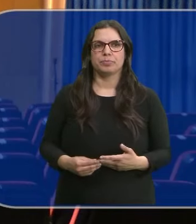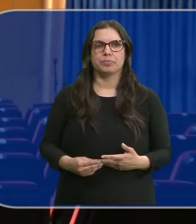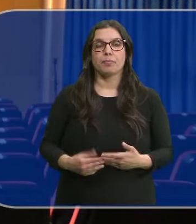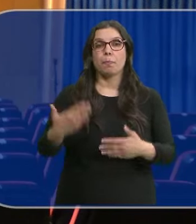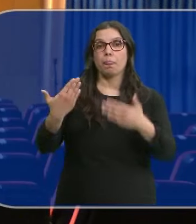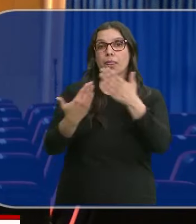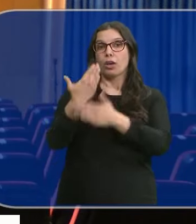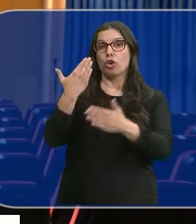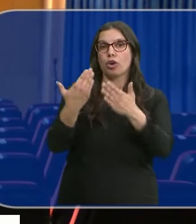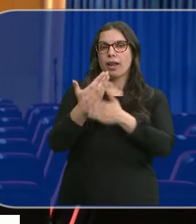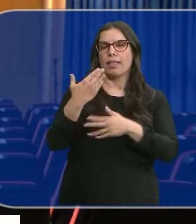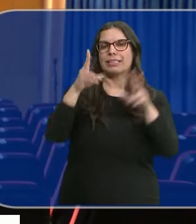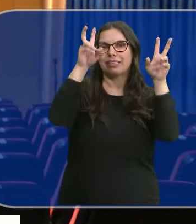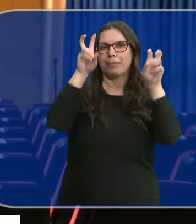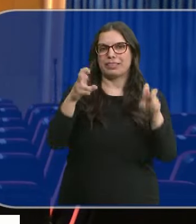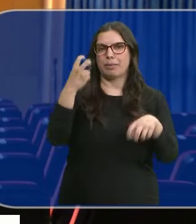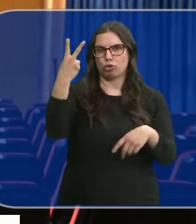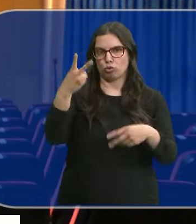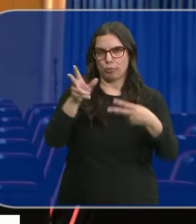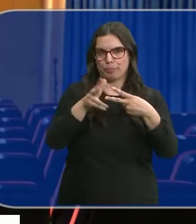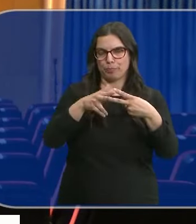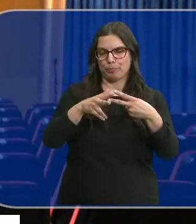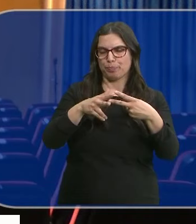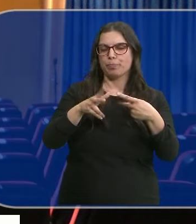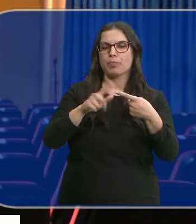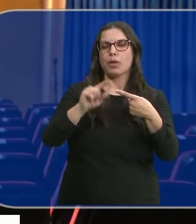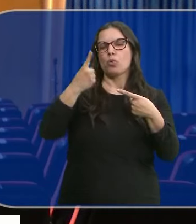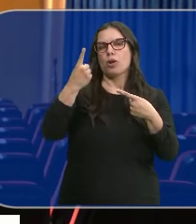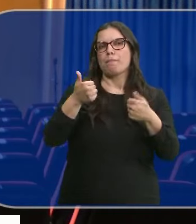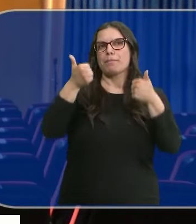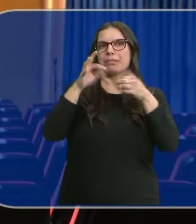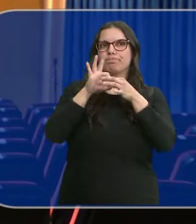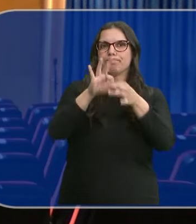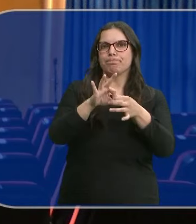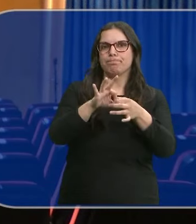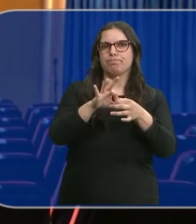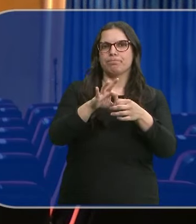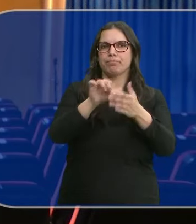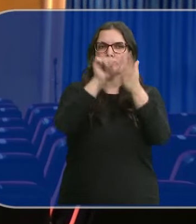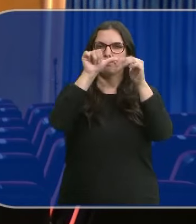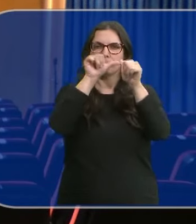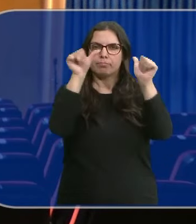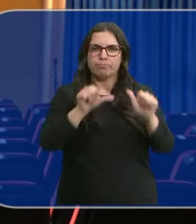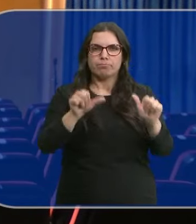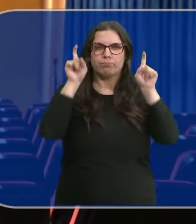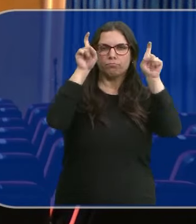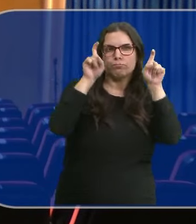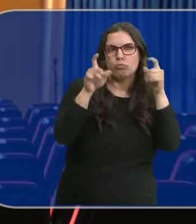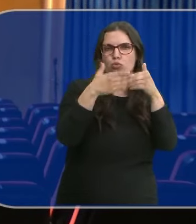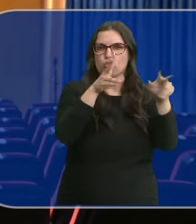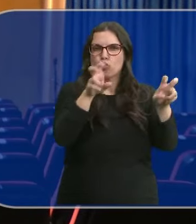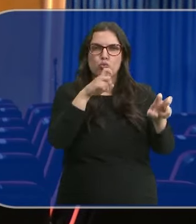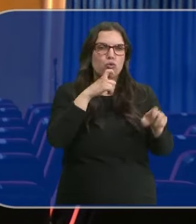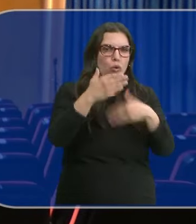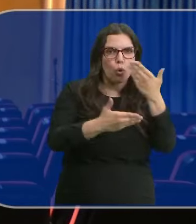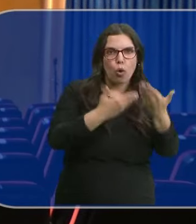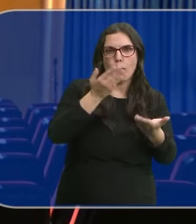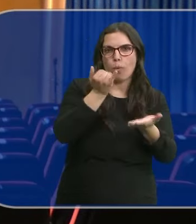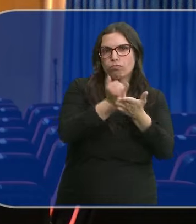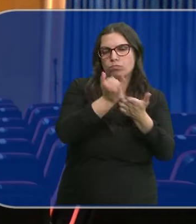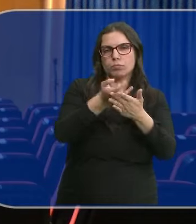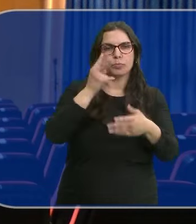Las jornadas tienen dos líneas fundamentales, una que denominamos, digamos, de metodología, innovación y docencia, y otra de,